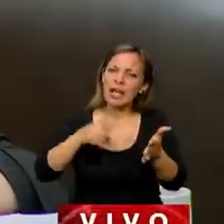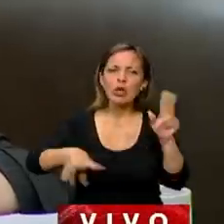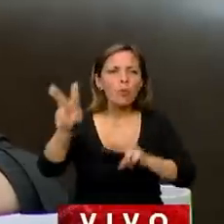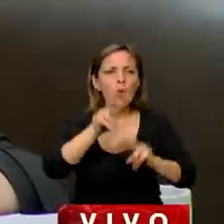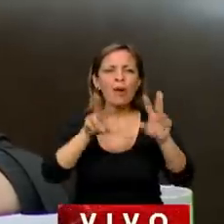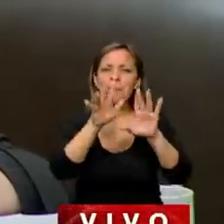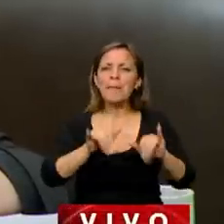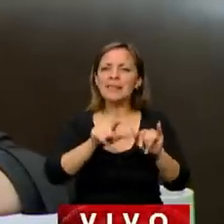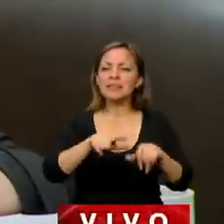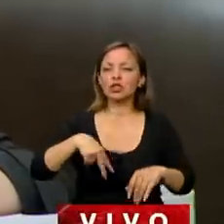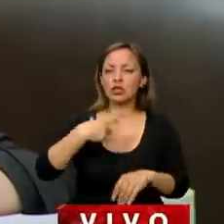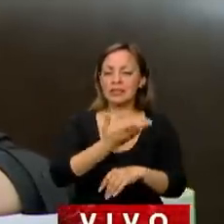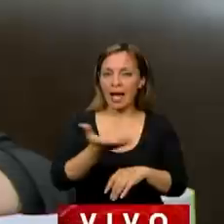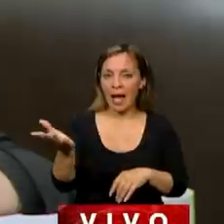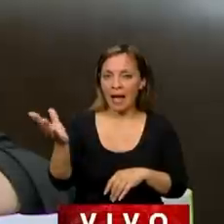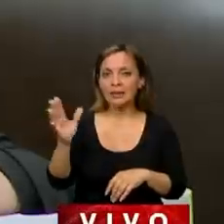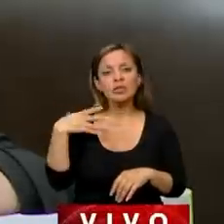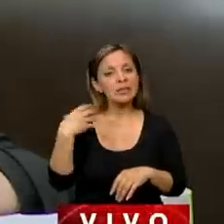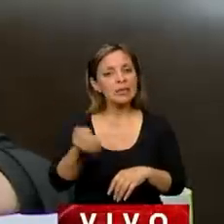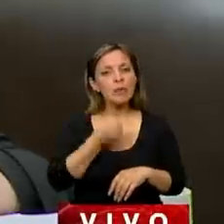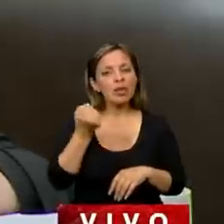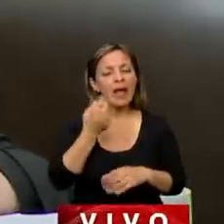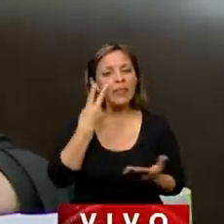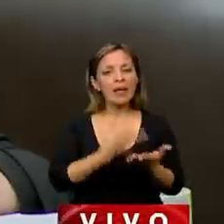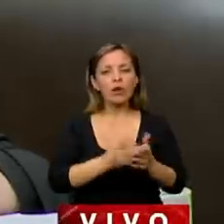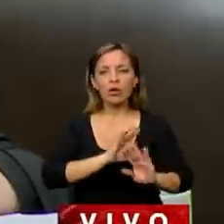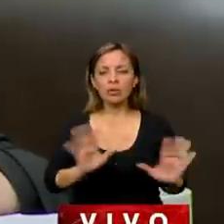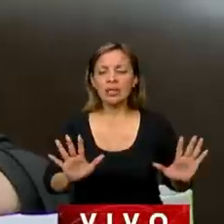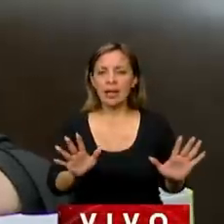que hay que reconocer que más allá de lo que se